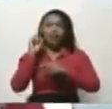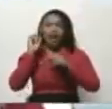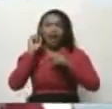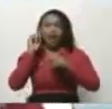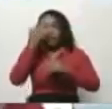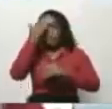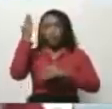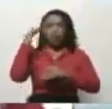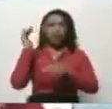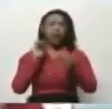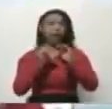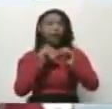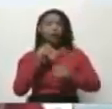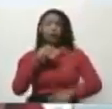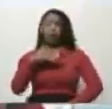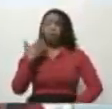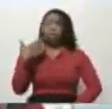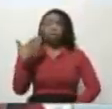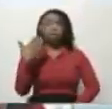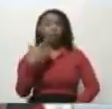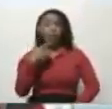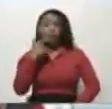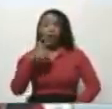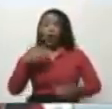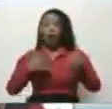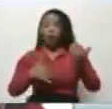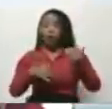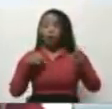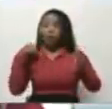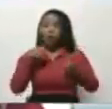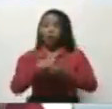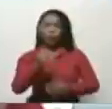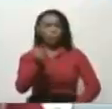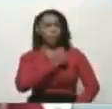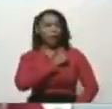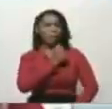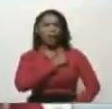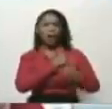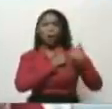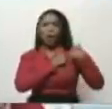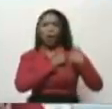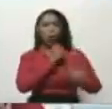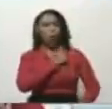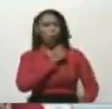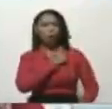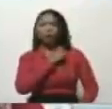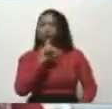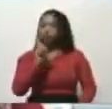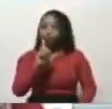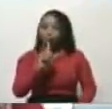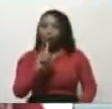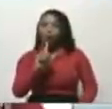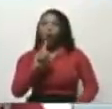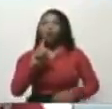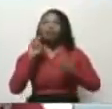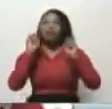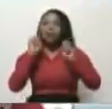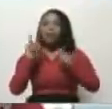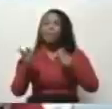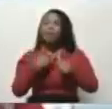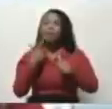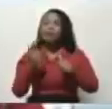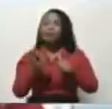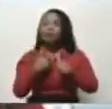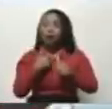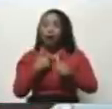que tanto también criticó Ali Primera, la de los golpes de pecho, la del mea culpa, no. Se refiere principalmente